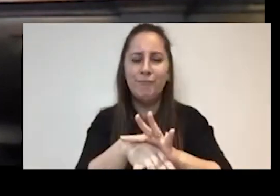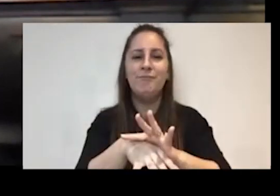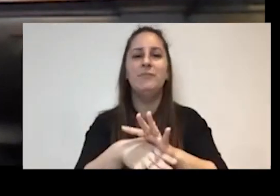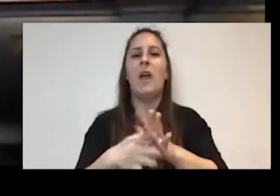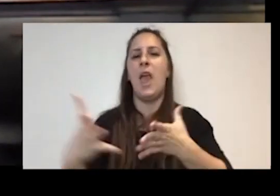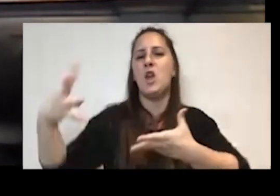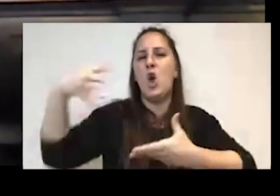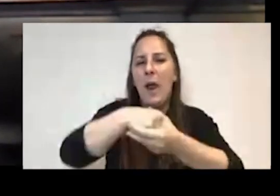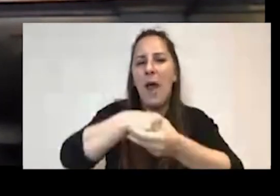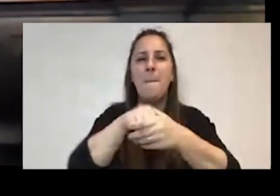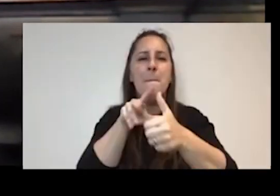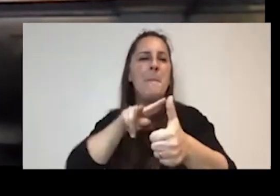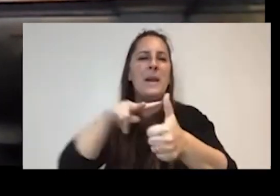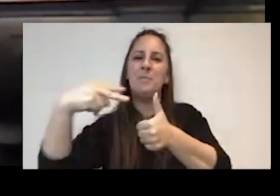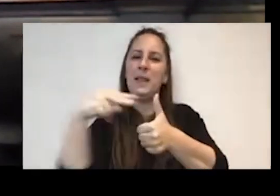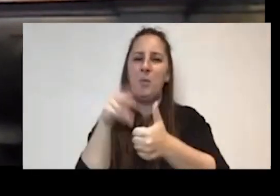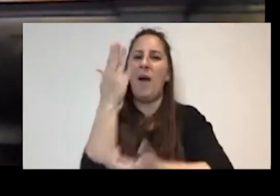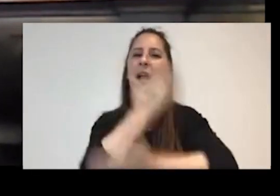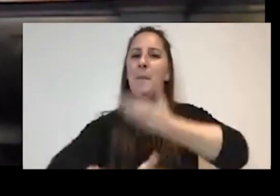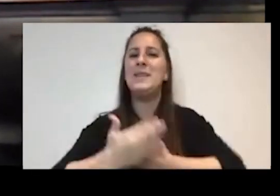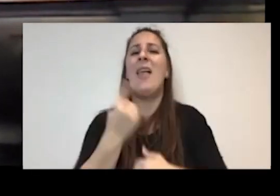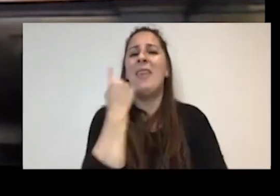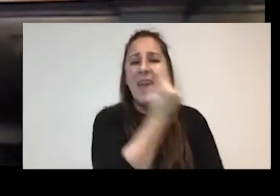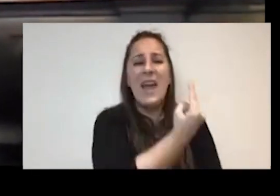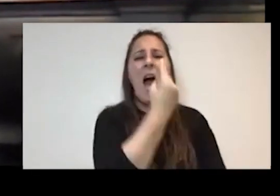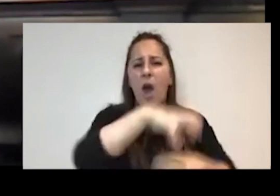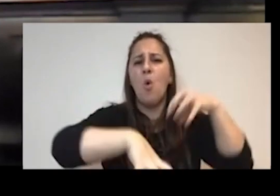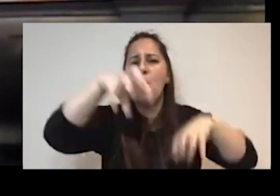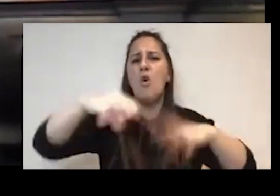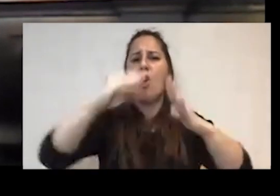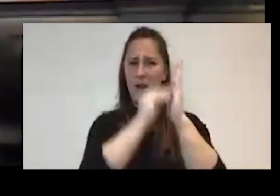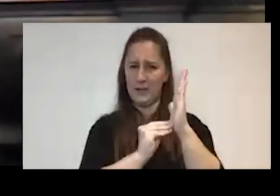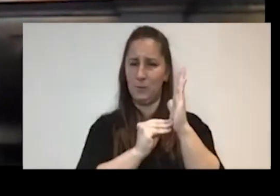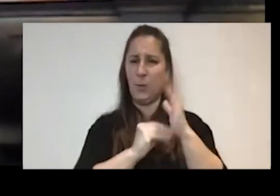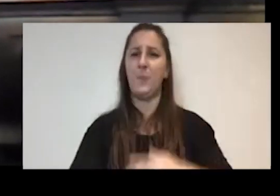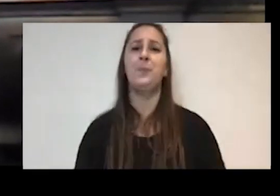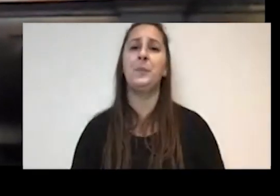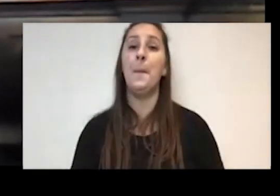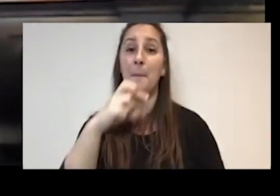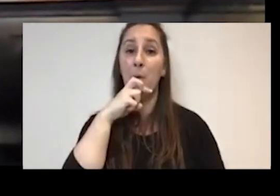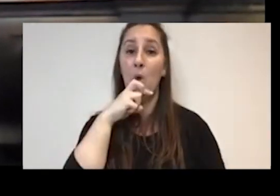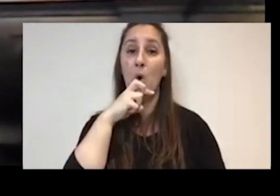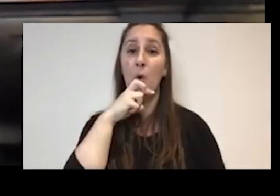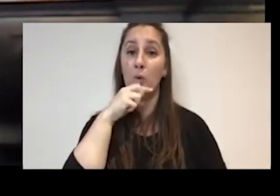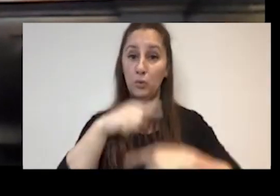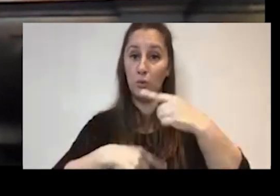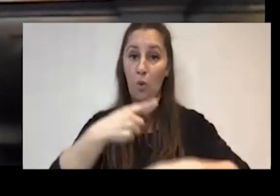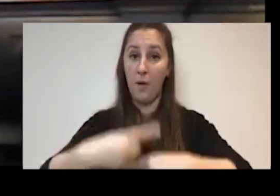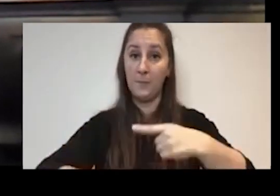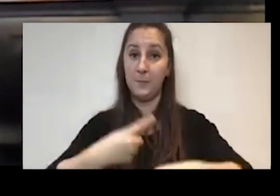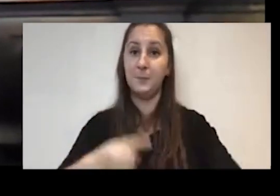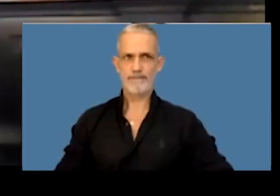incorporación concreta de la perspectiva de la discapacidad en el quehacer de cada uno de esos organismos. Después hay temas claves